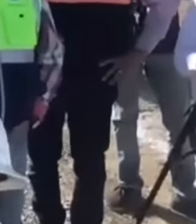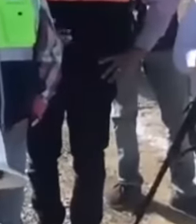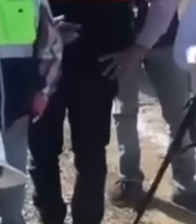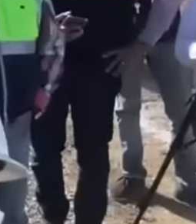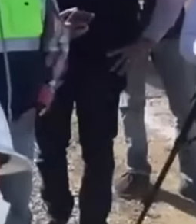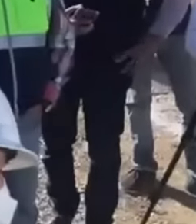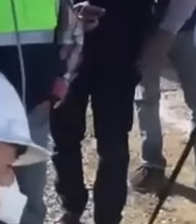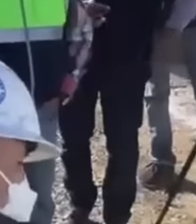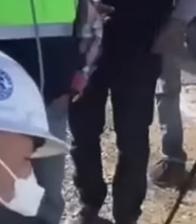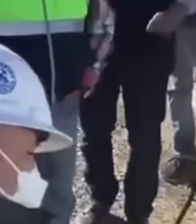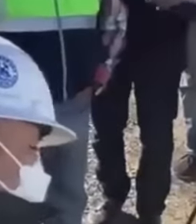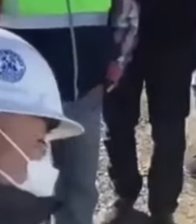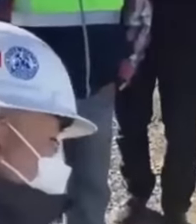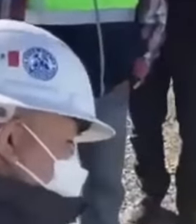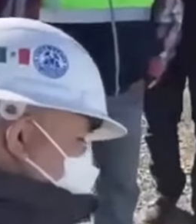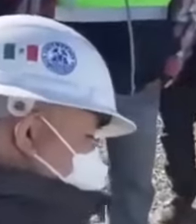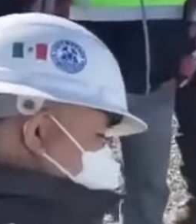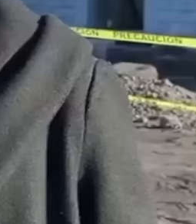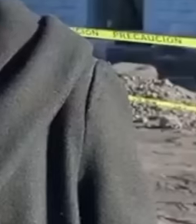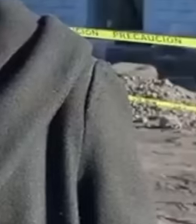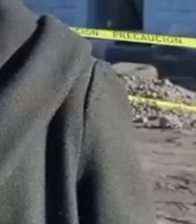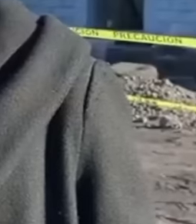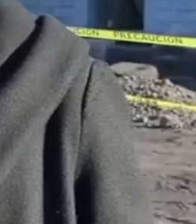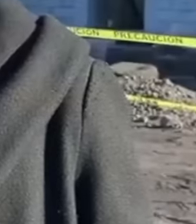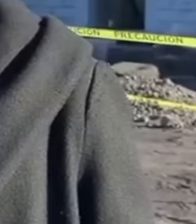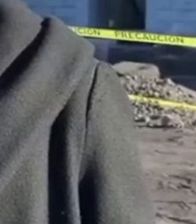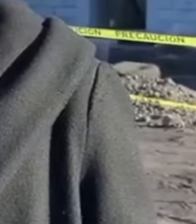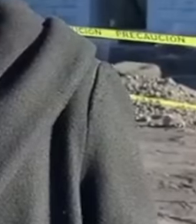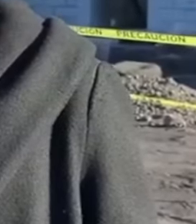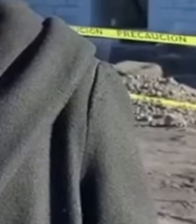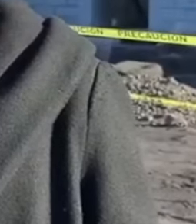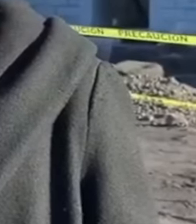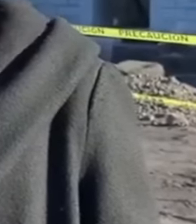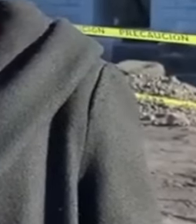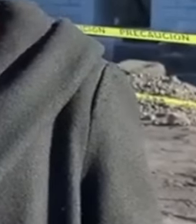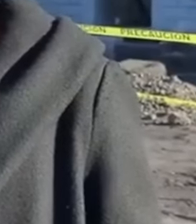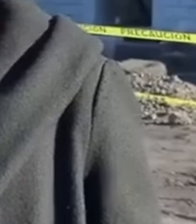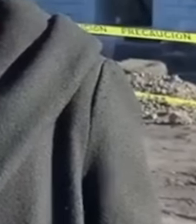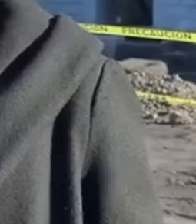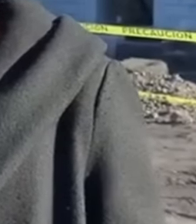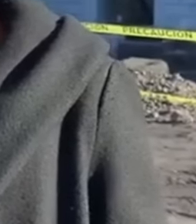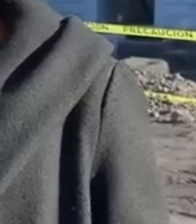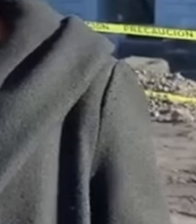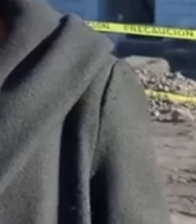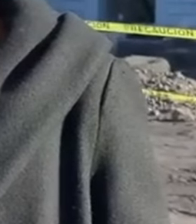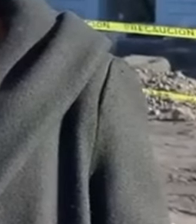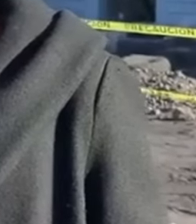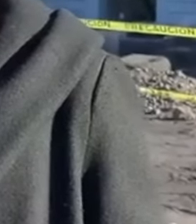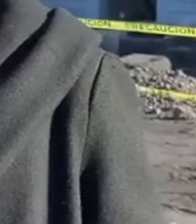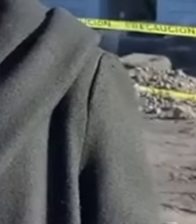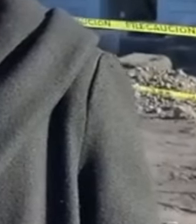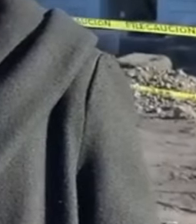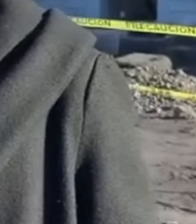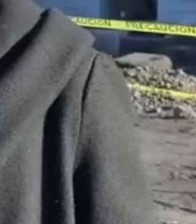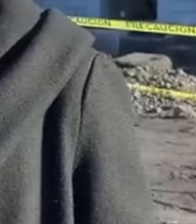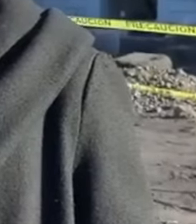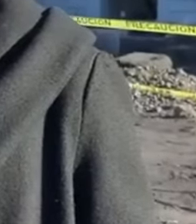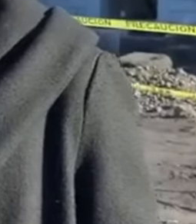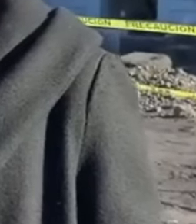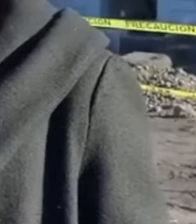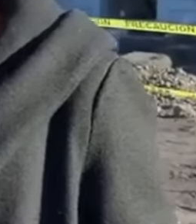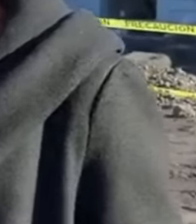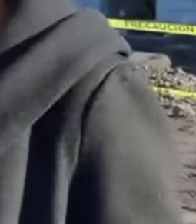de reparación del daño que se cometió a la región carbonífera y, por supuesto, también a